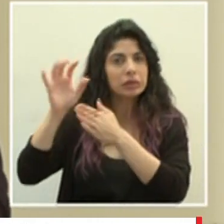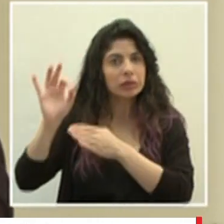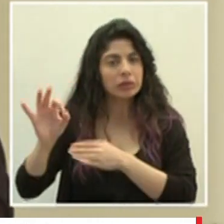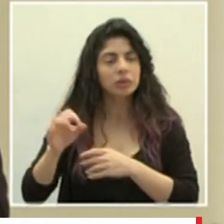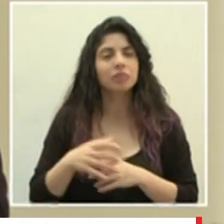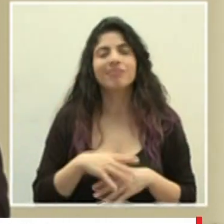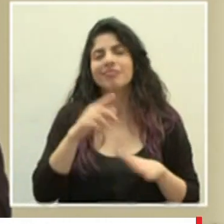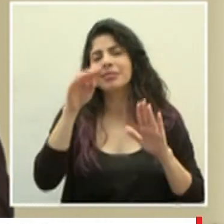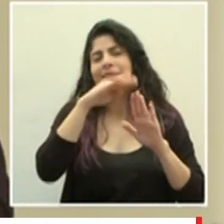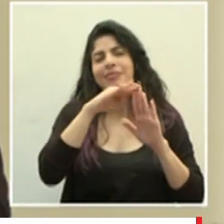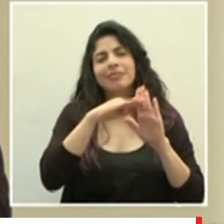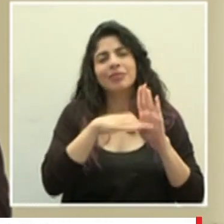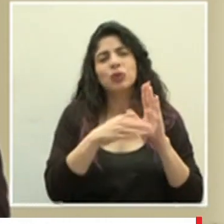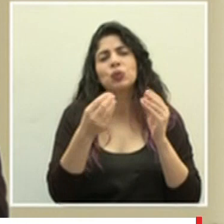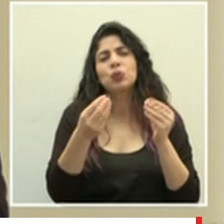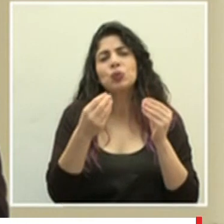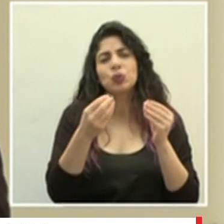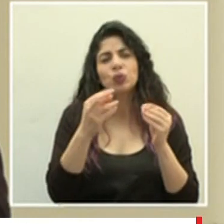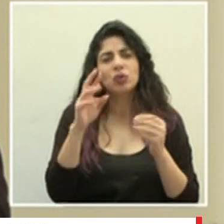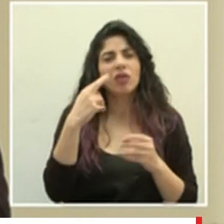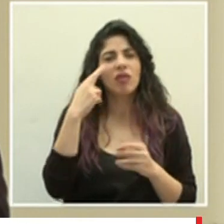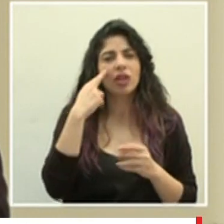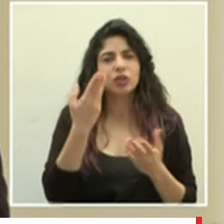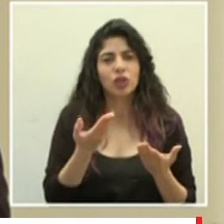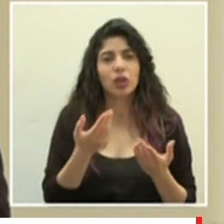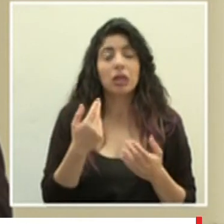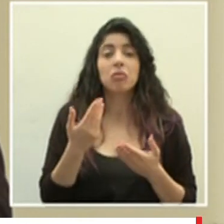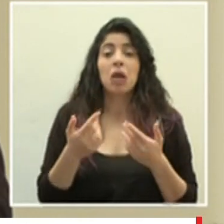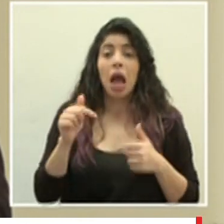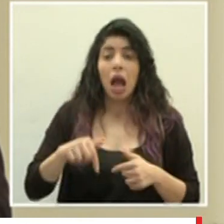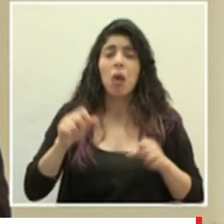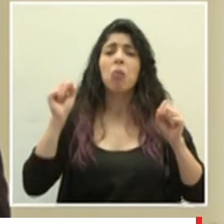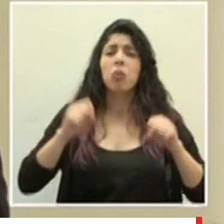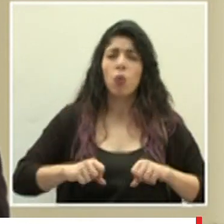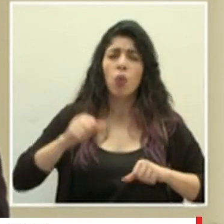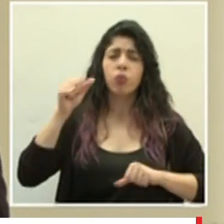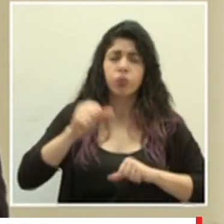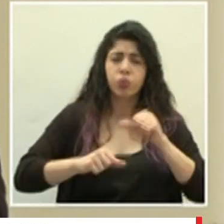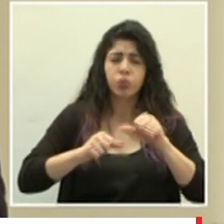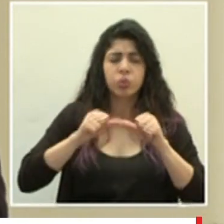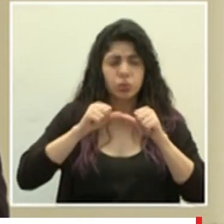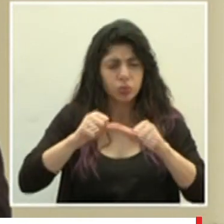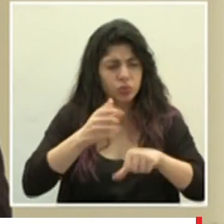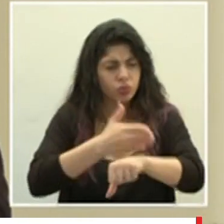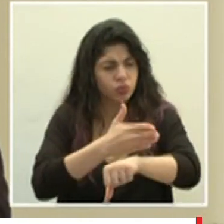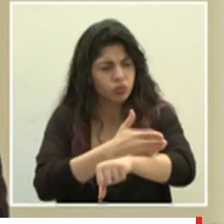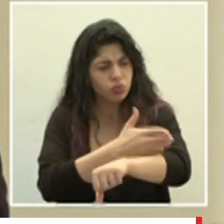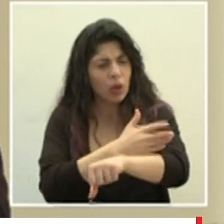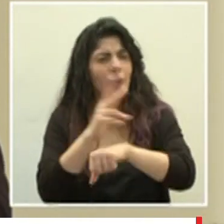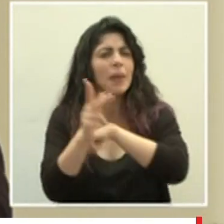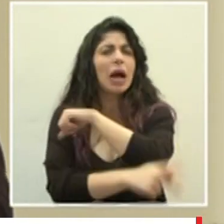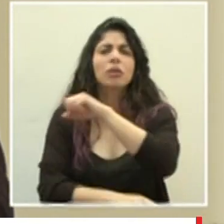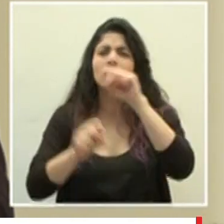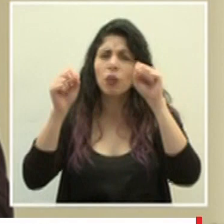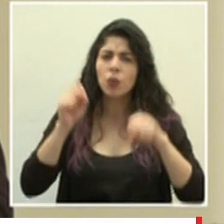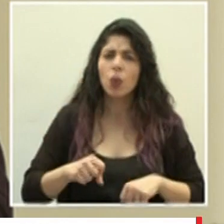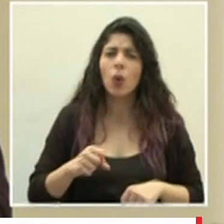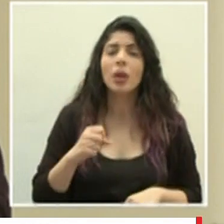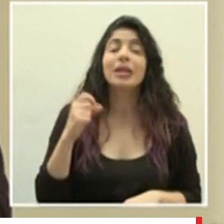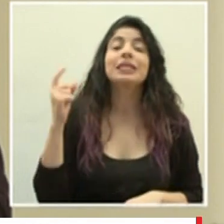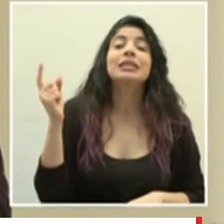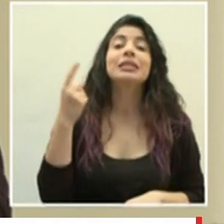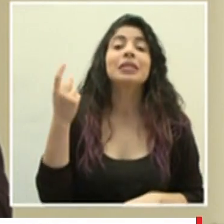sea, esto va a depender de muchos factores. Yo creo que aquí podemos salir adelante, podemos seguir saliendo adelante como país, siempre que